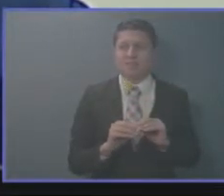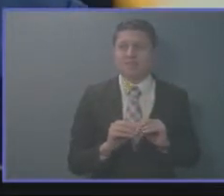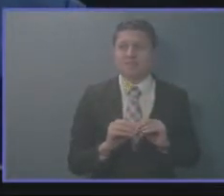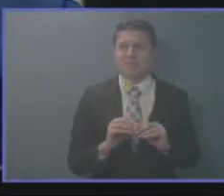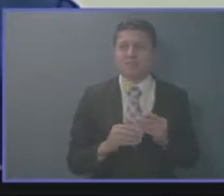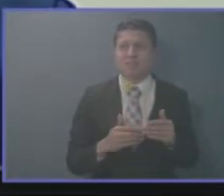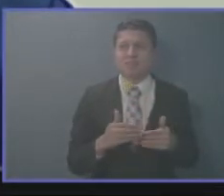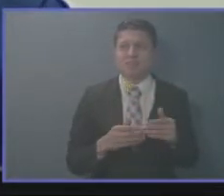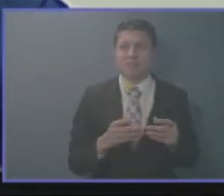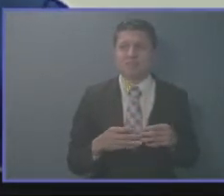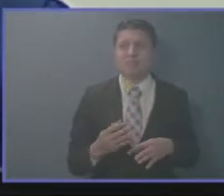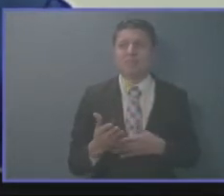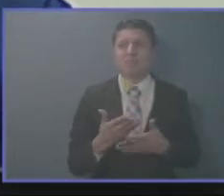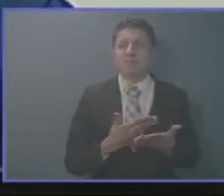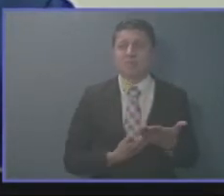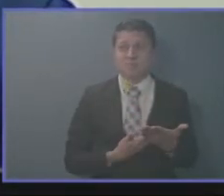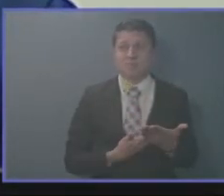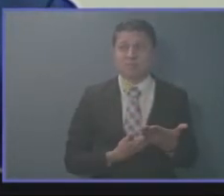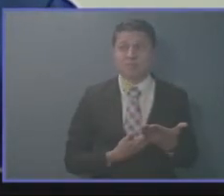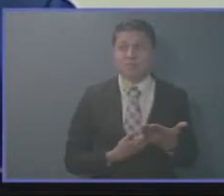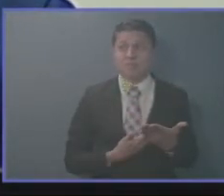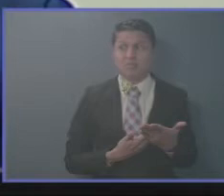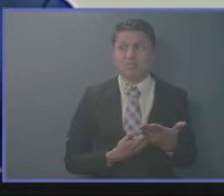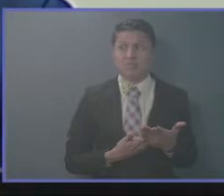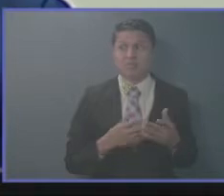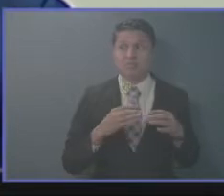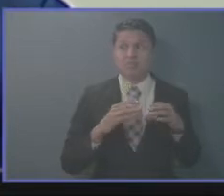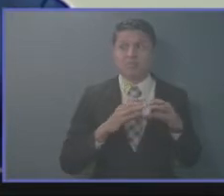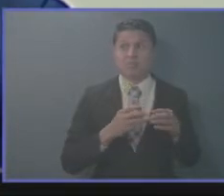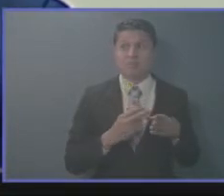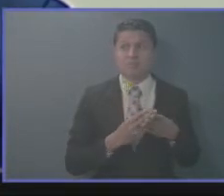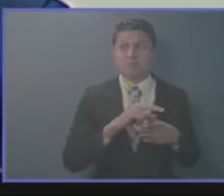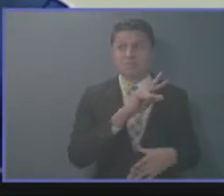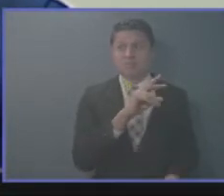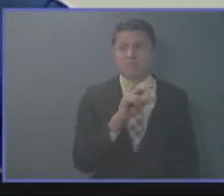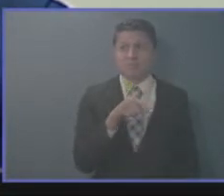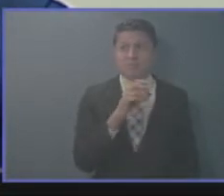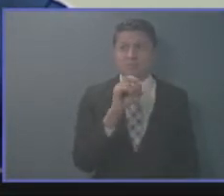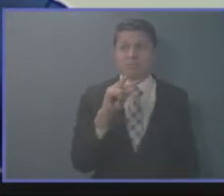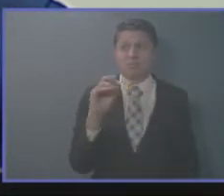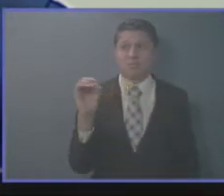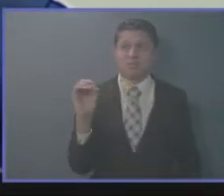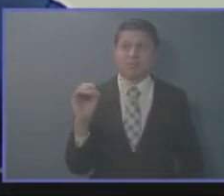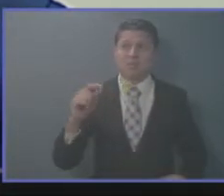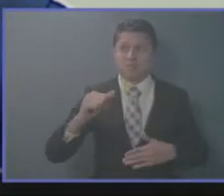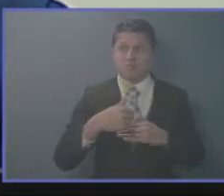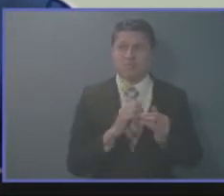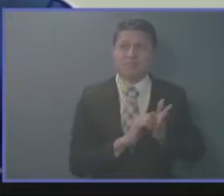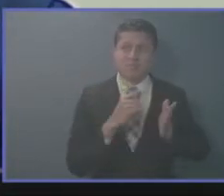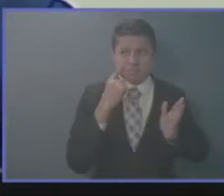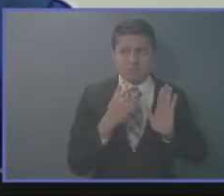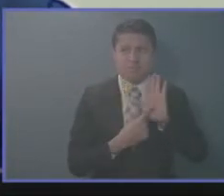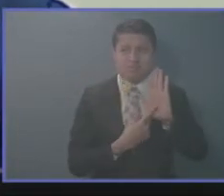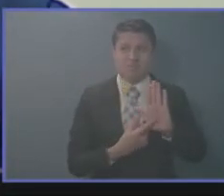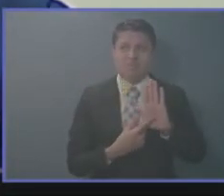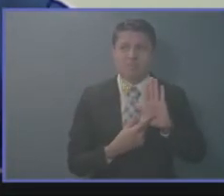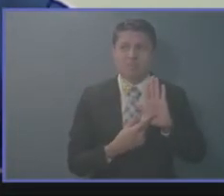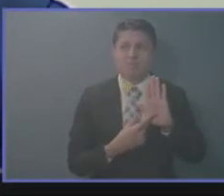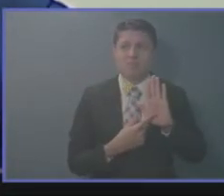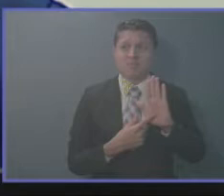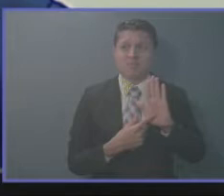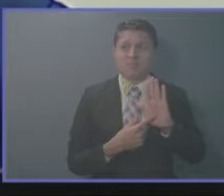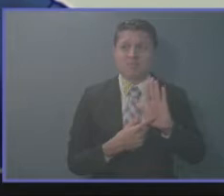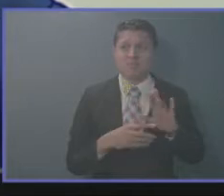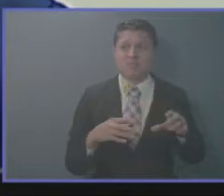de abril del 2020. Señores secretarios, Asamblea Legislativa presente. Dictamen número